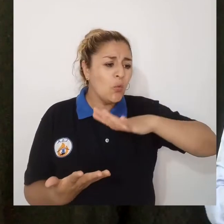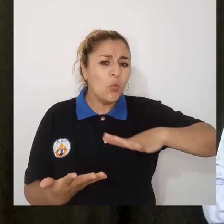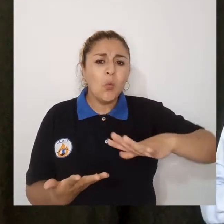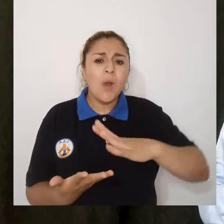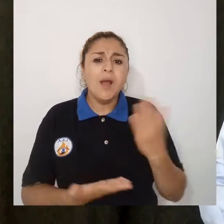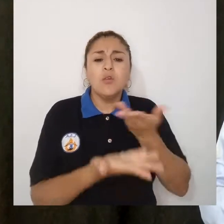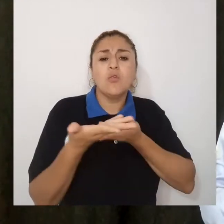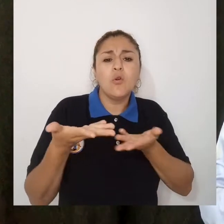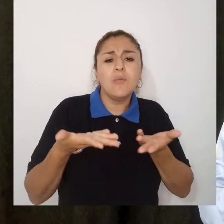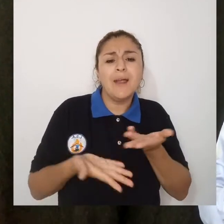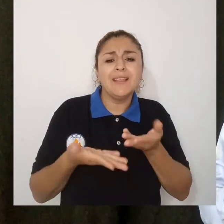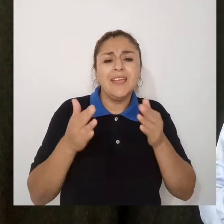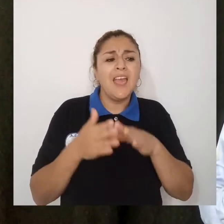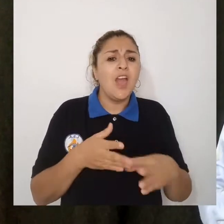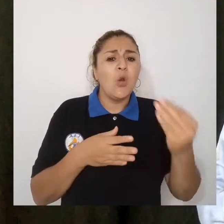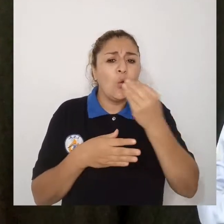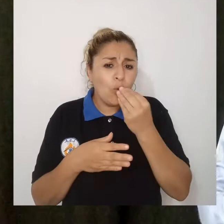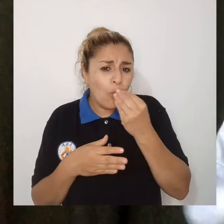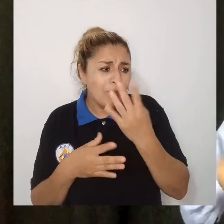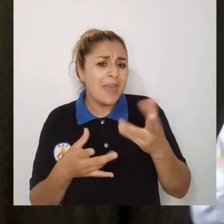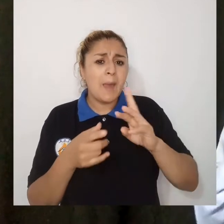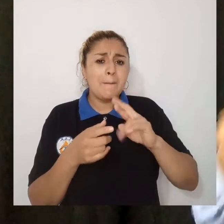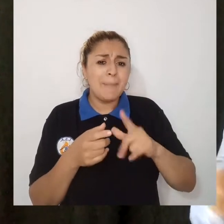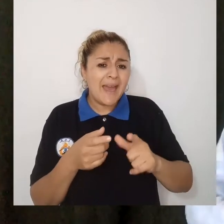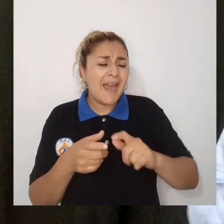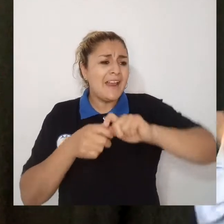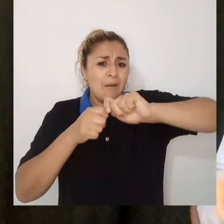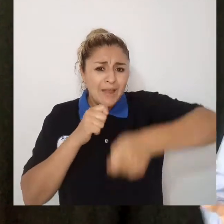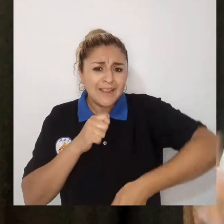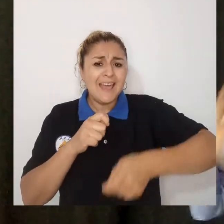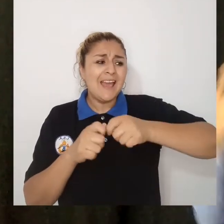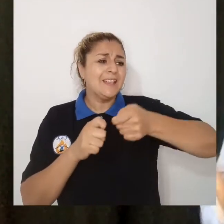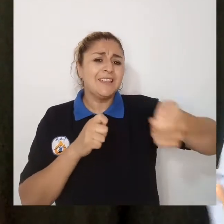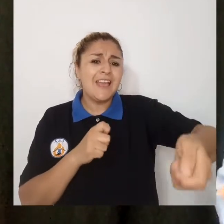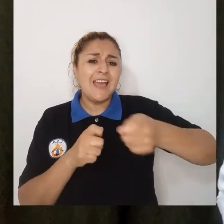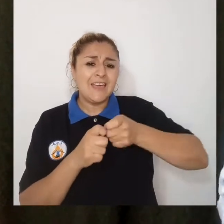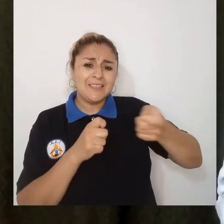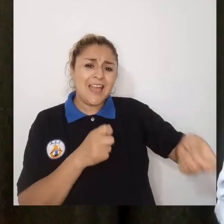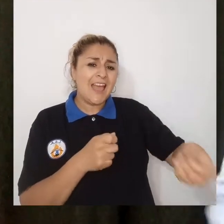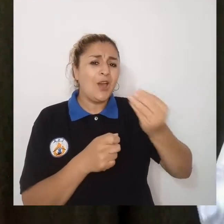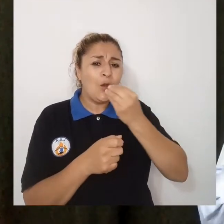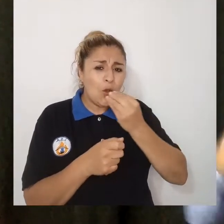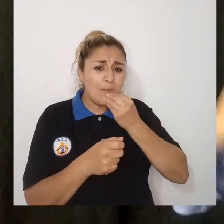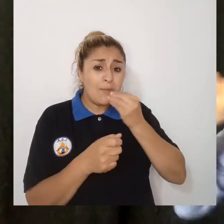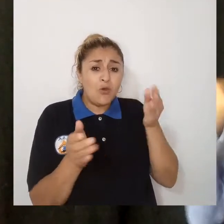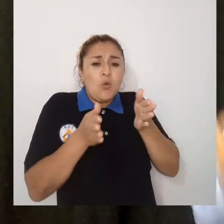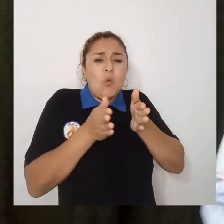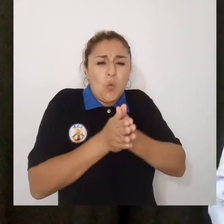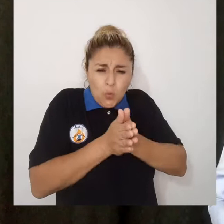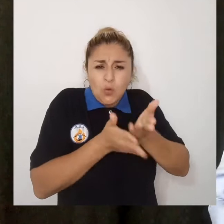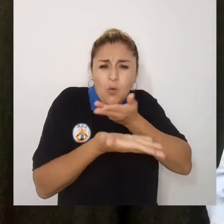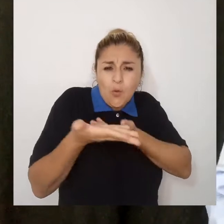un pan cortar un trozo de pan partirlo y compartirlo no y este significado del pan tanto